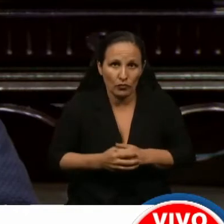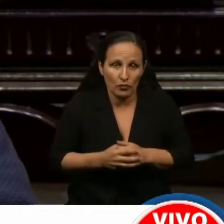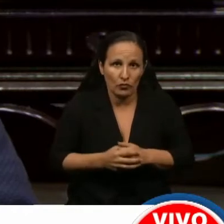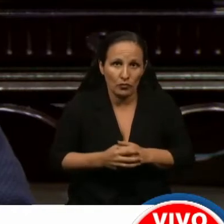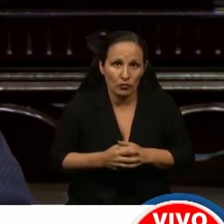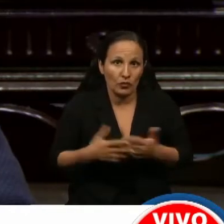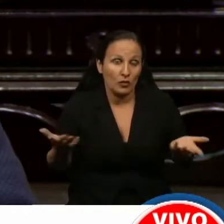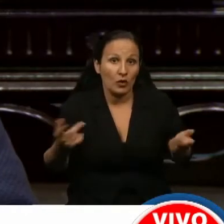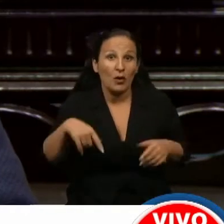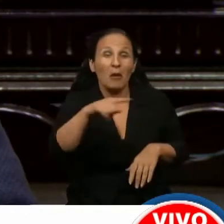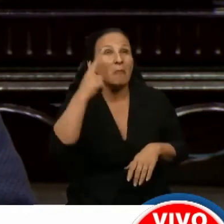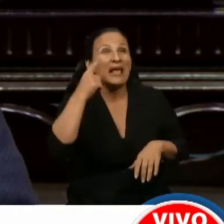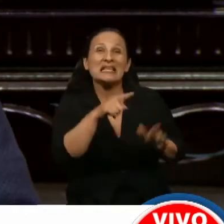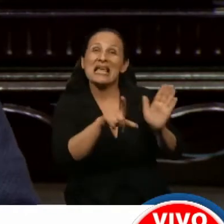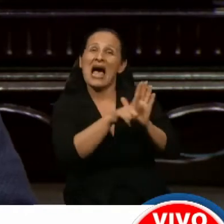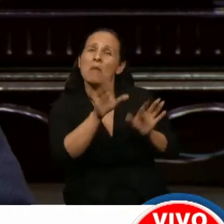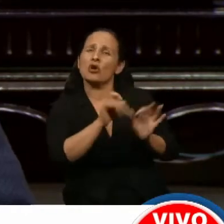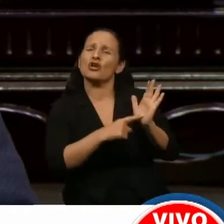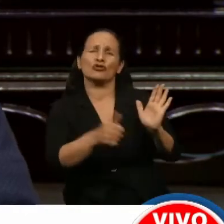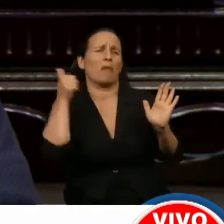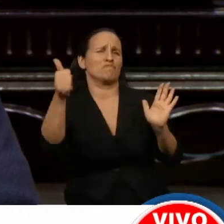Seremos muy mediocres si pensáramos que esto es la panacea.